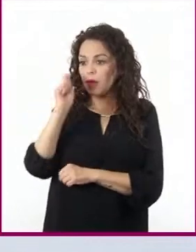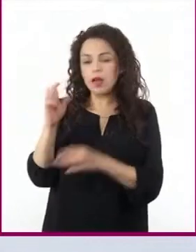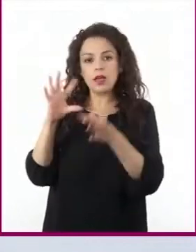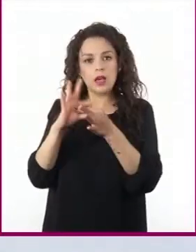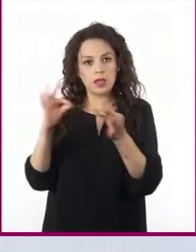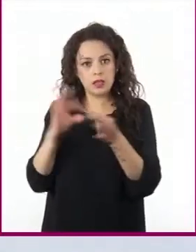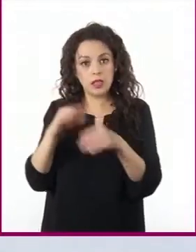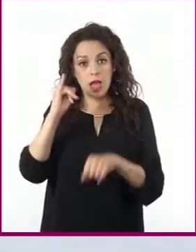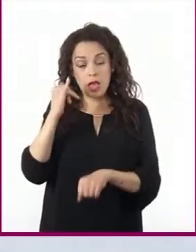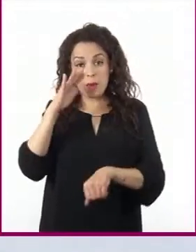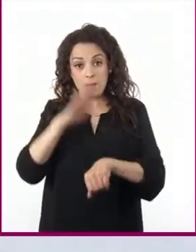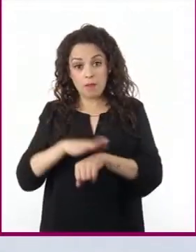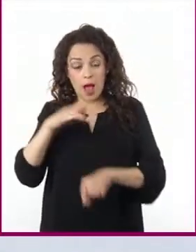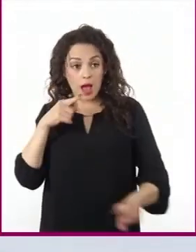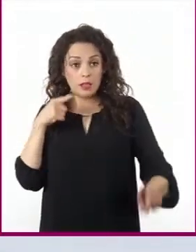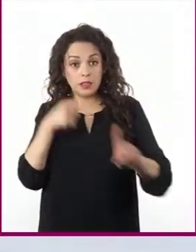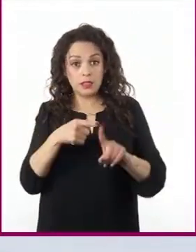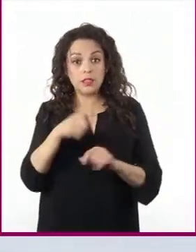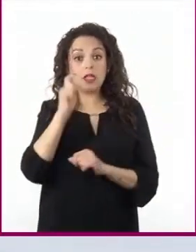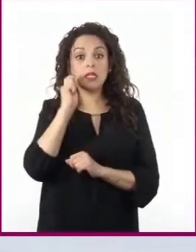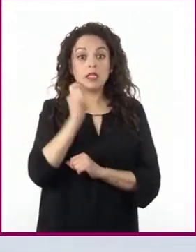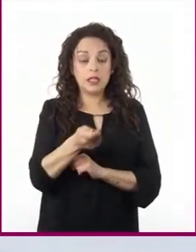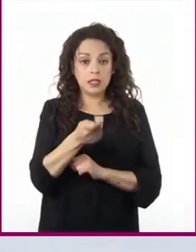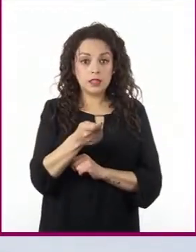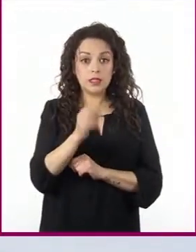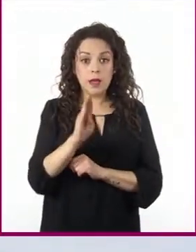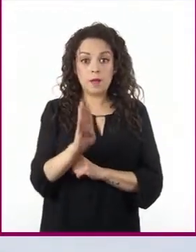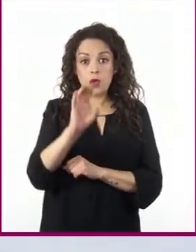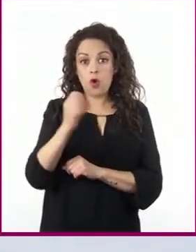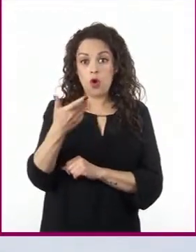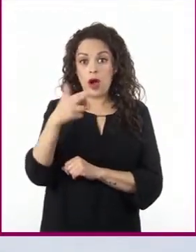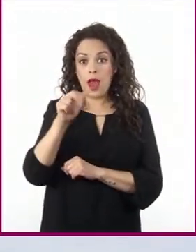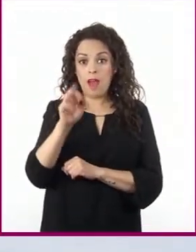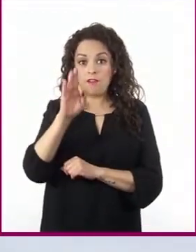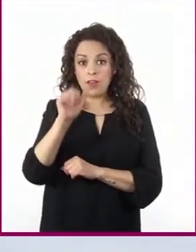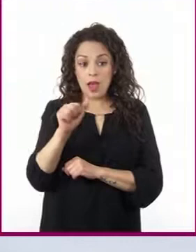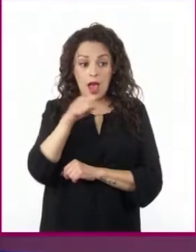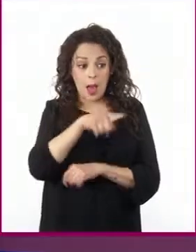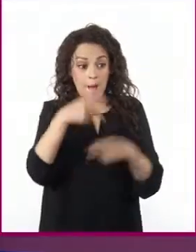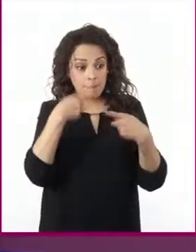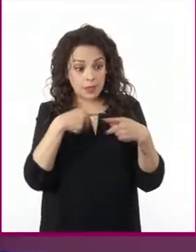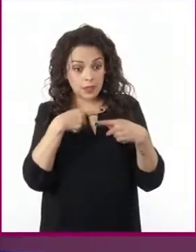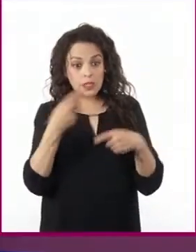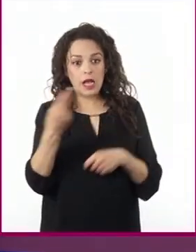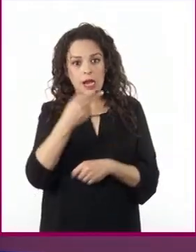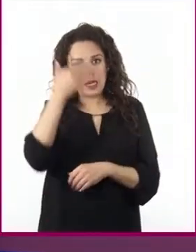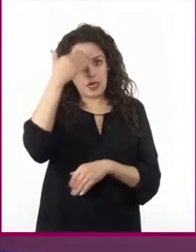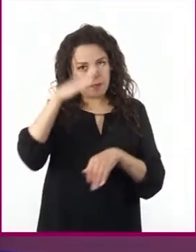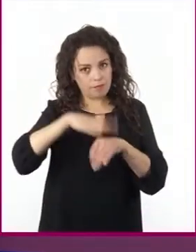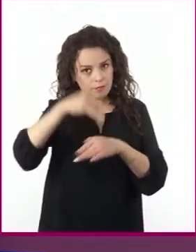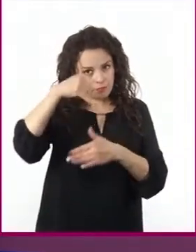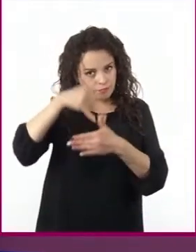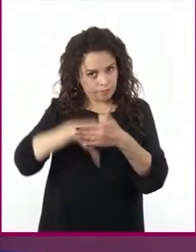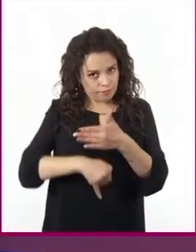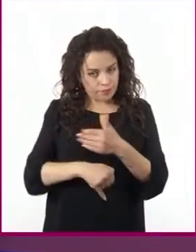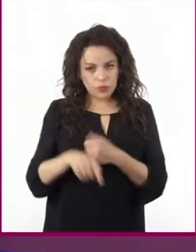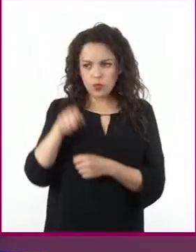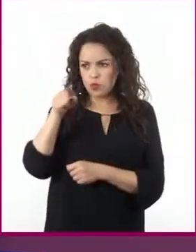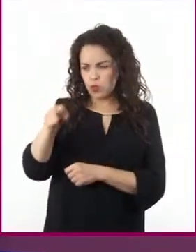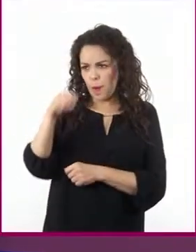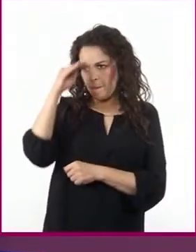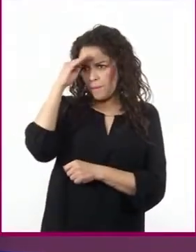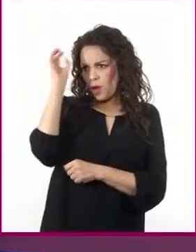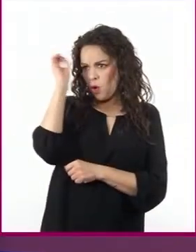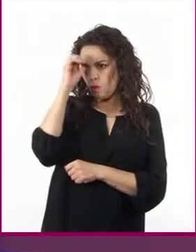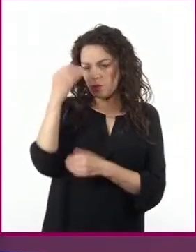crucial que tengamos herramientas para expresar algo acerca del personaje en turno. Decir lo que se piensa de una